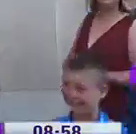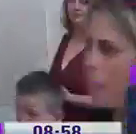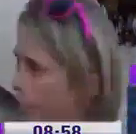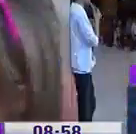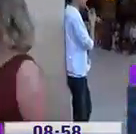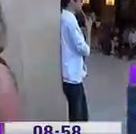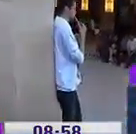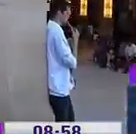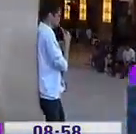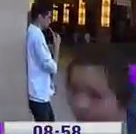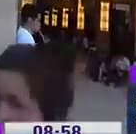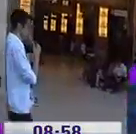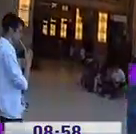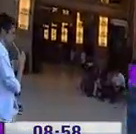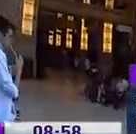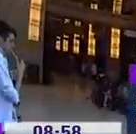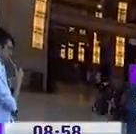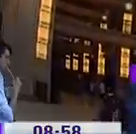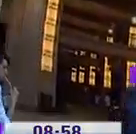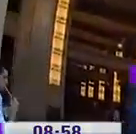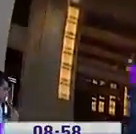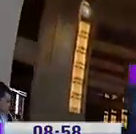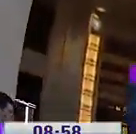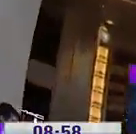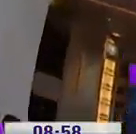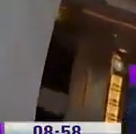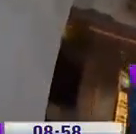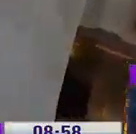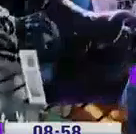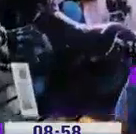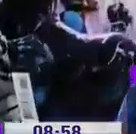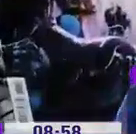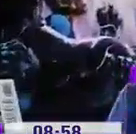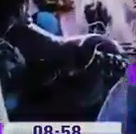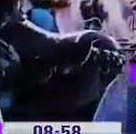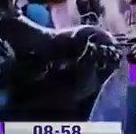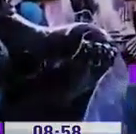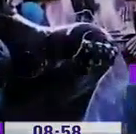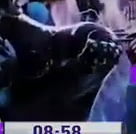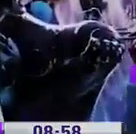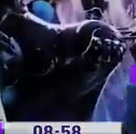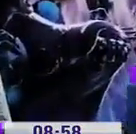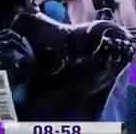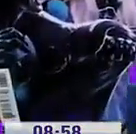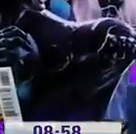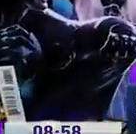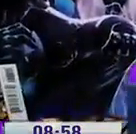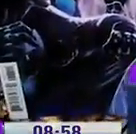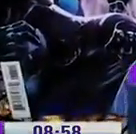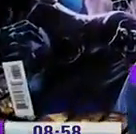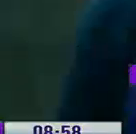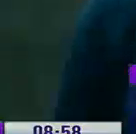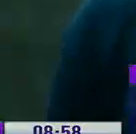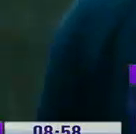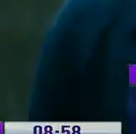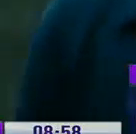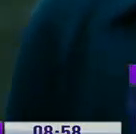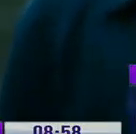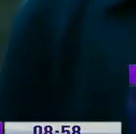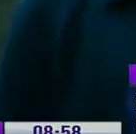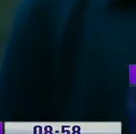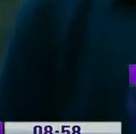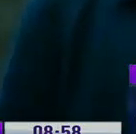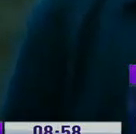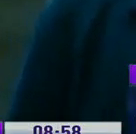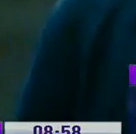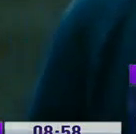Comercio de Hollywood en declaraciones recogidas por un medio internacional, donde aparte del nombre del murciélago también han anunciado que no